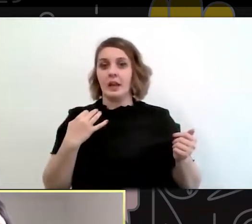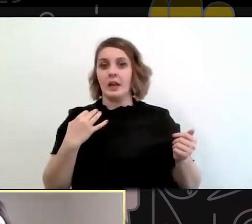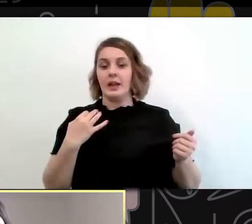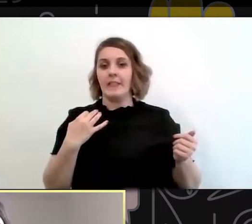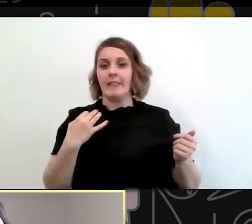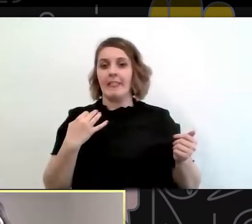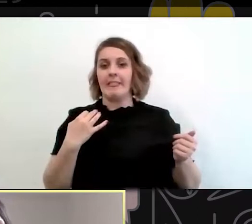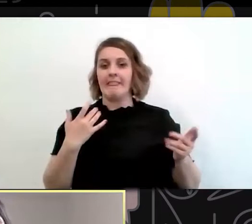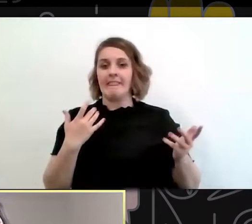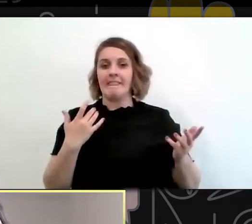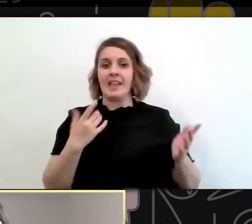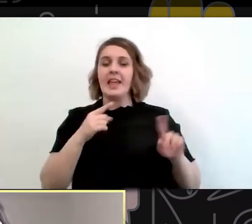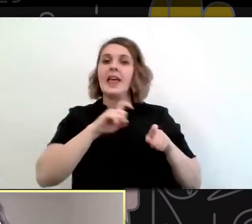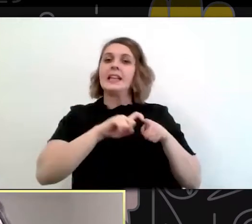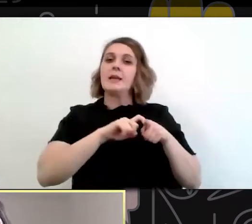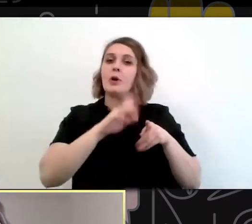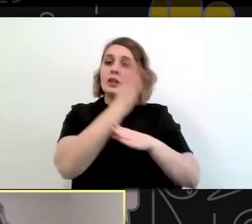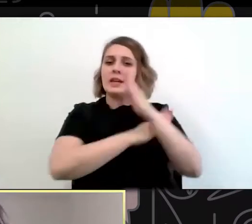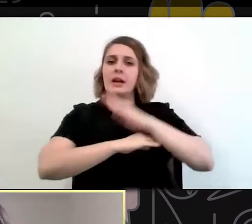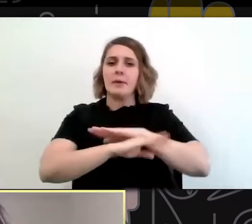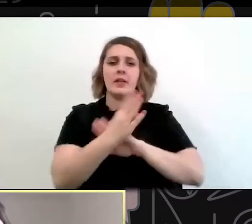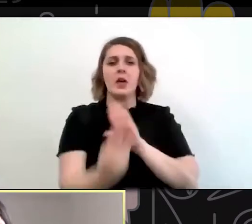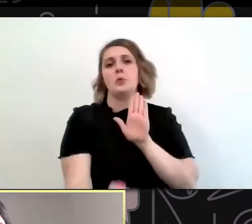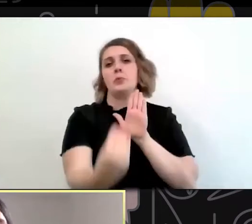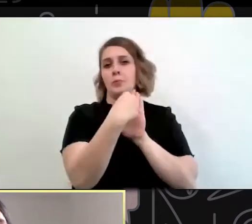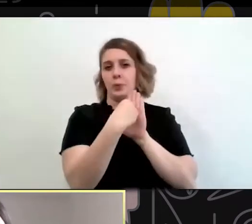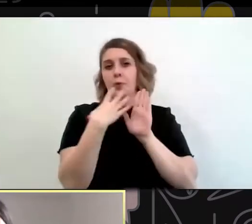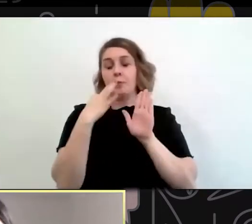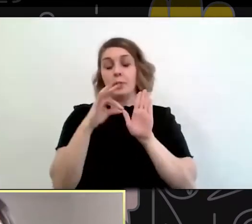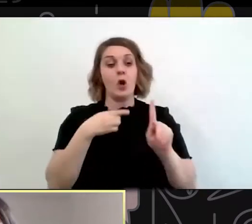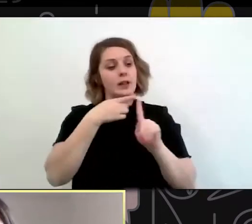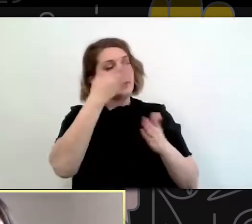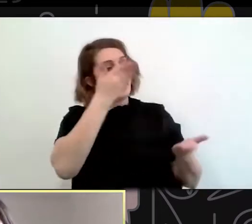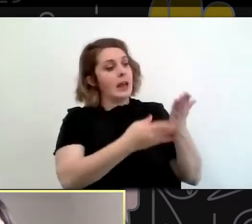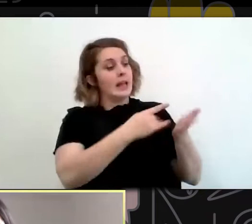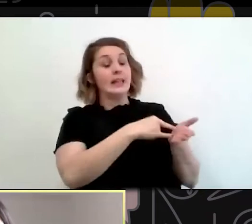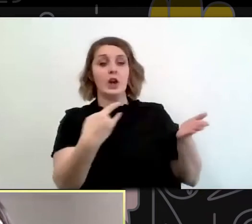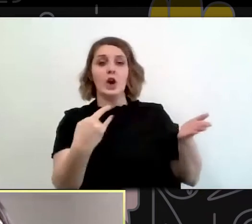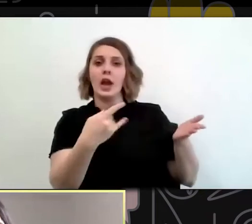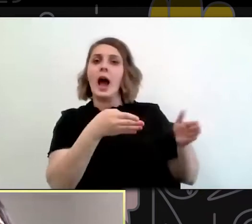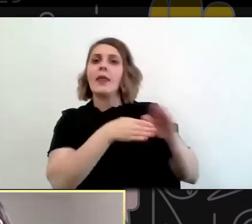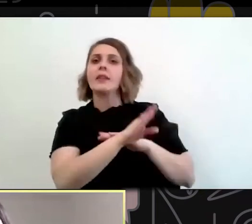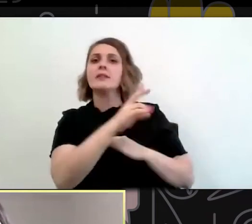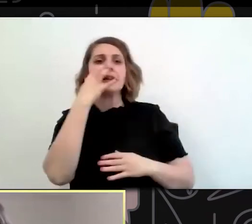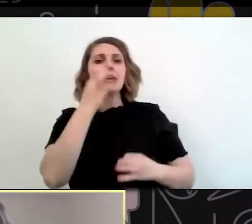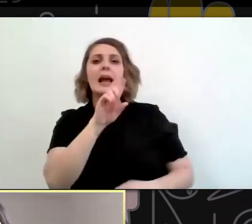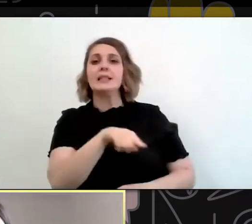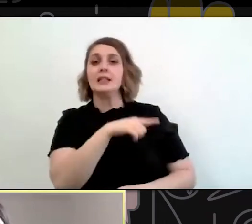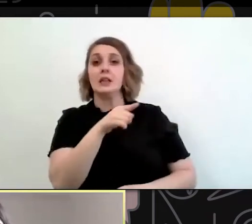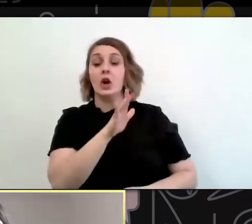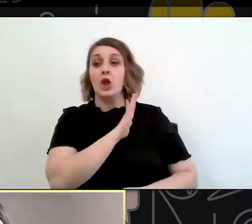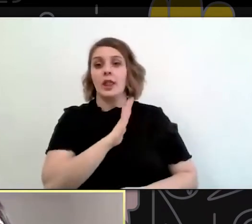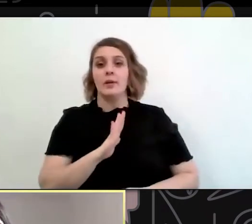abarcar todos los tipos de discapacidad y un poco ser capaces de evaluar si estas tecnologías son accesibles o no. Por ahora